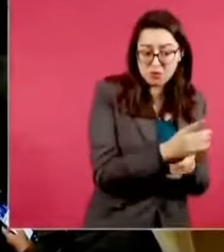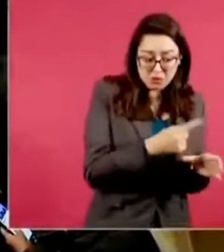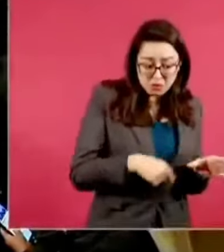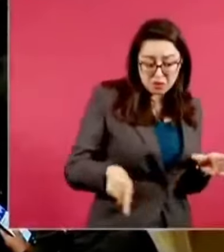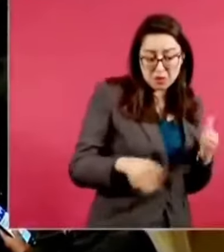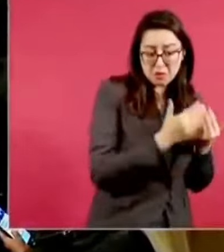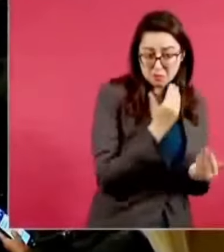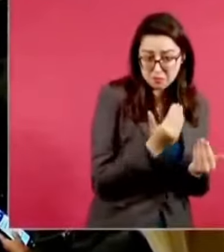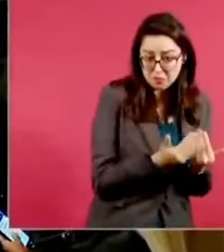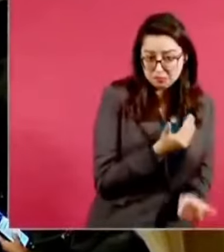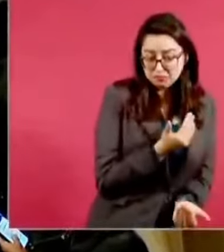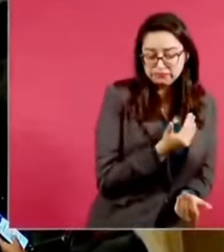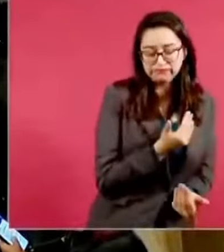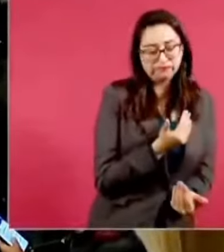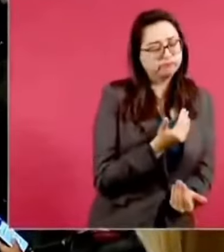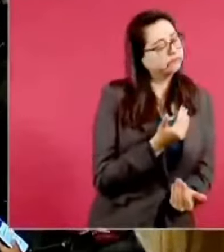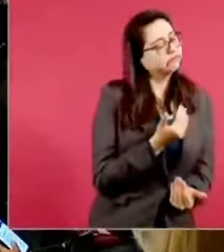de…